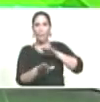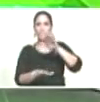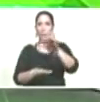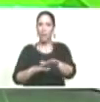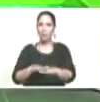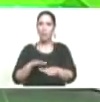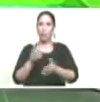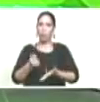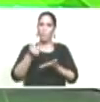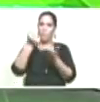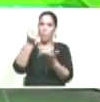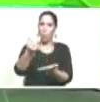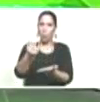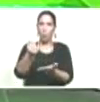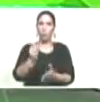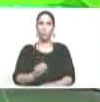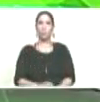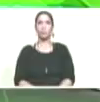bonos,